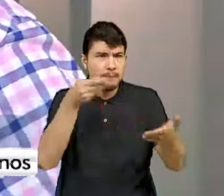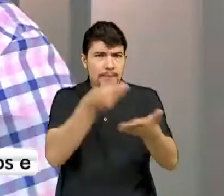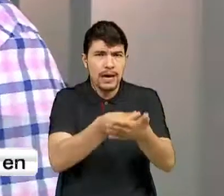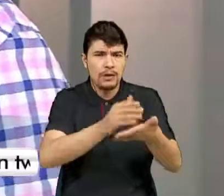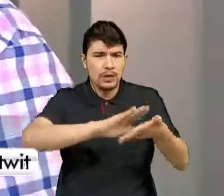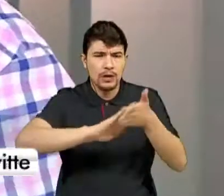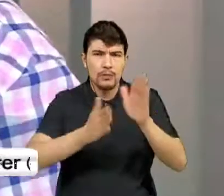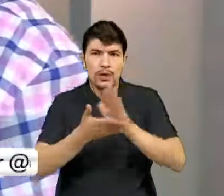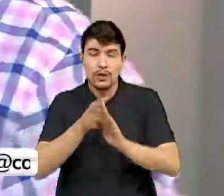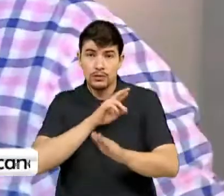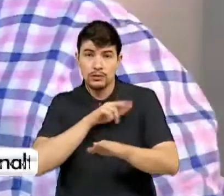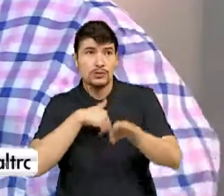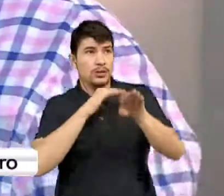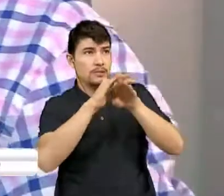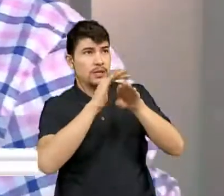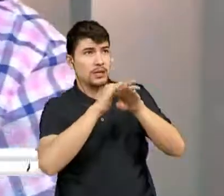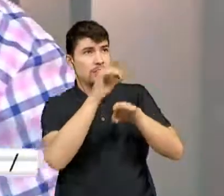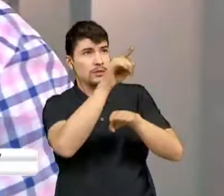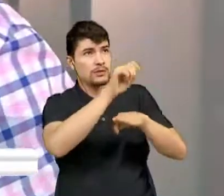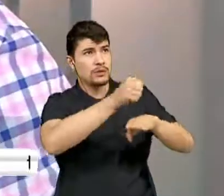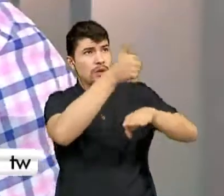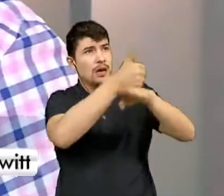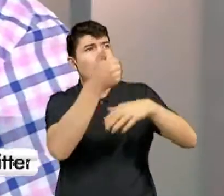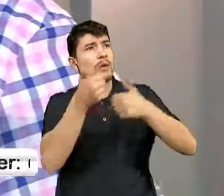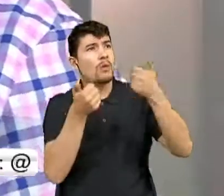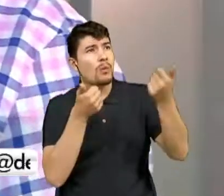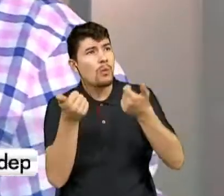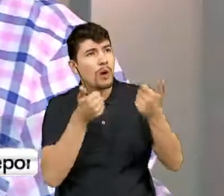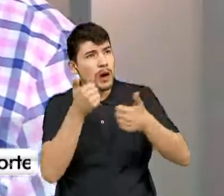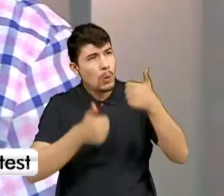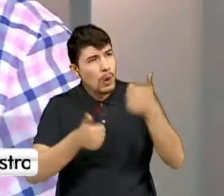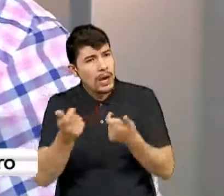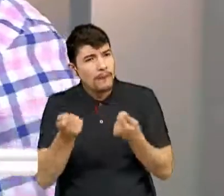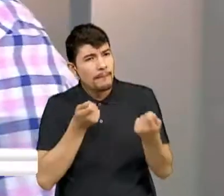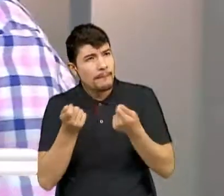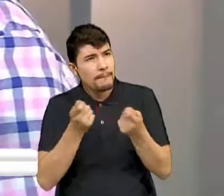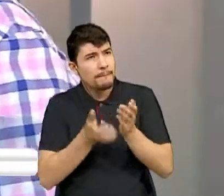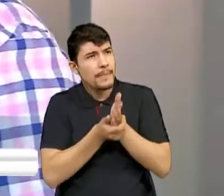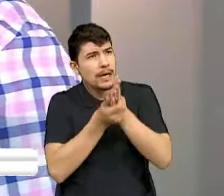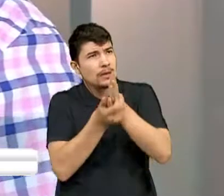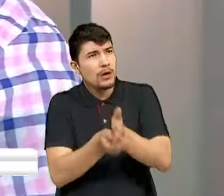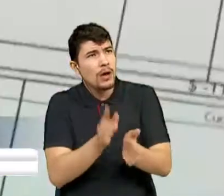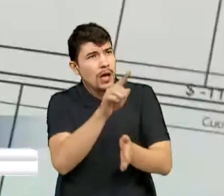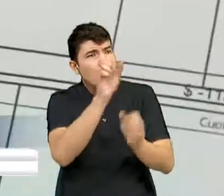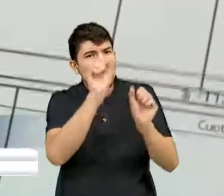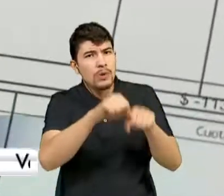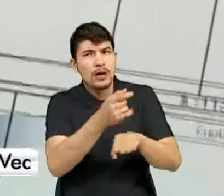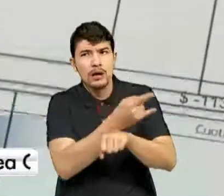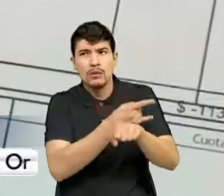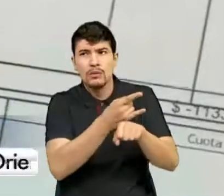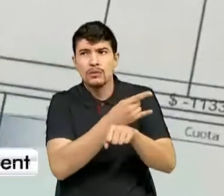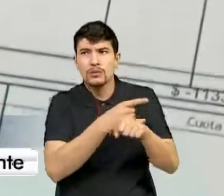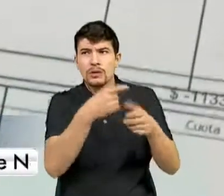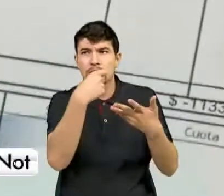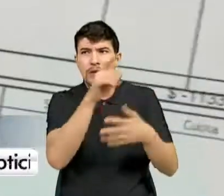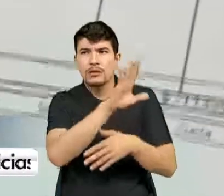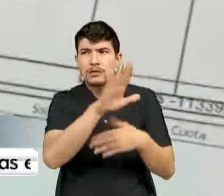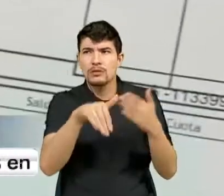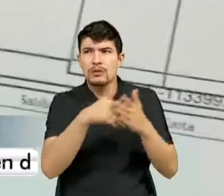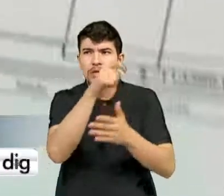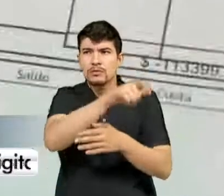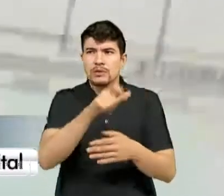Decidimos invitarlos para que nos expliquen cuál está siendo el mecanismo que están utilizando para liquidar las tarifas para los